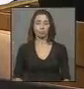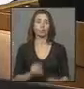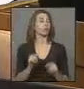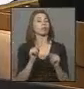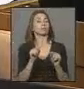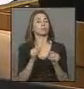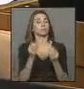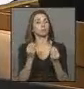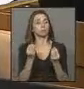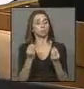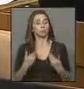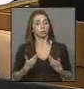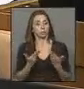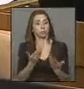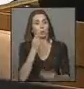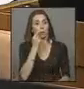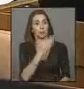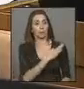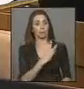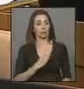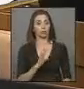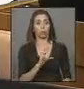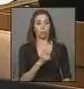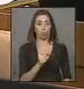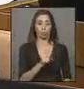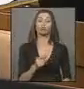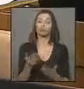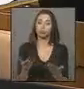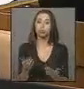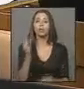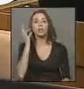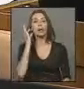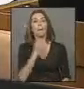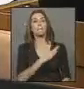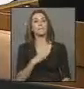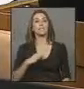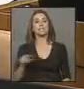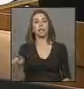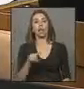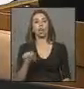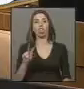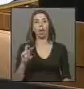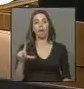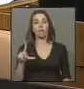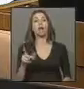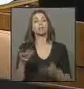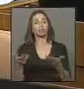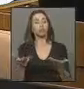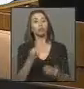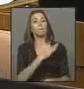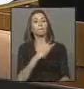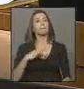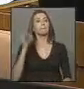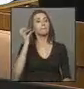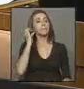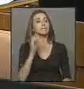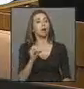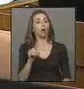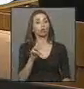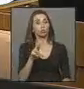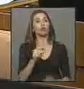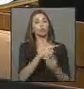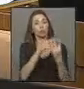contado con la excelente predisposición del Ministro Burgos, de la Ministra Zavala y del Ministro Osorio para de esta forma